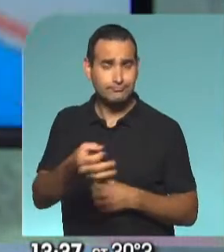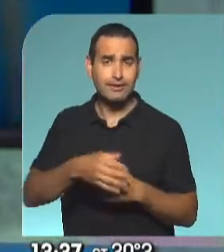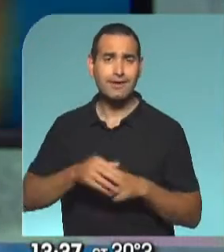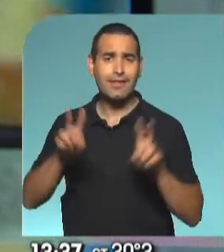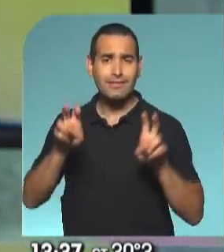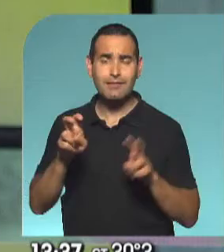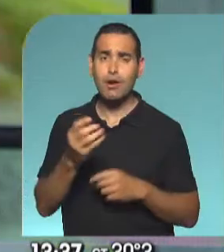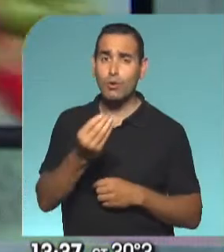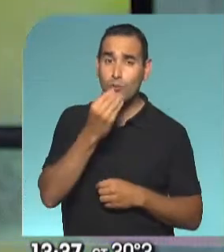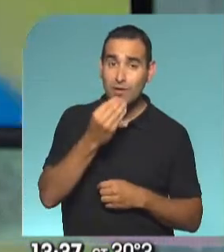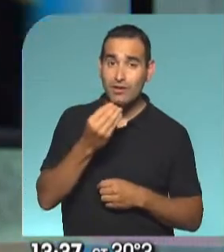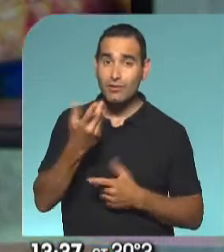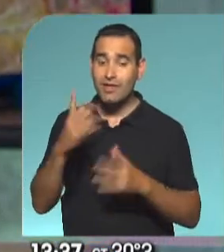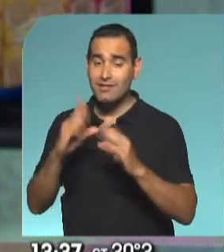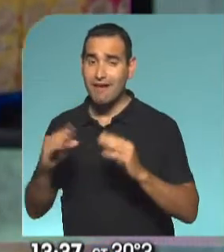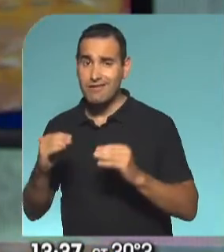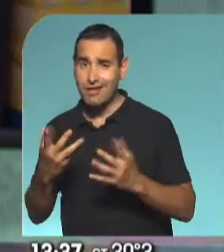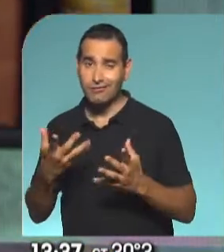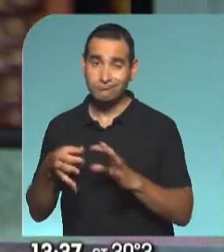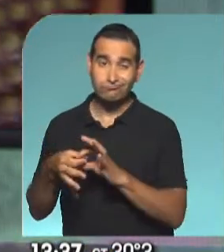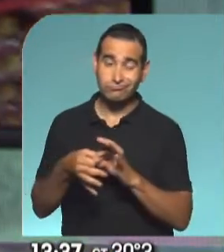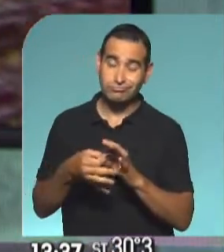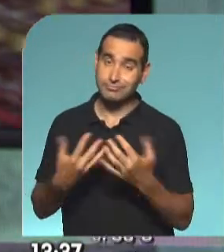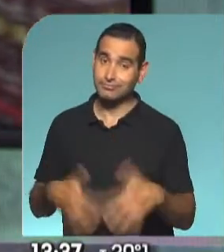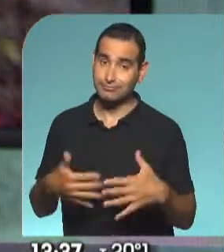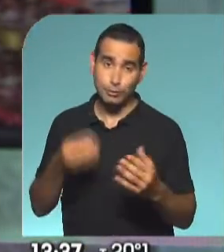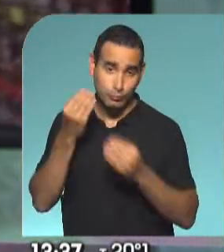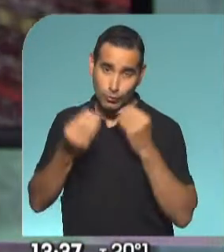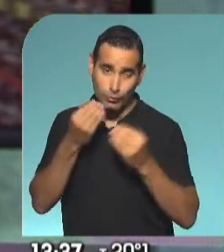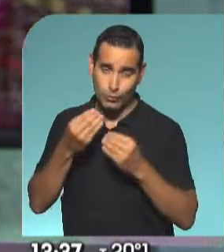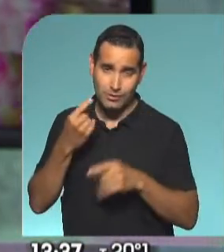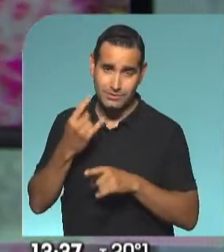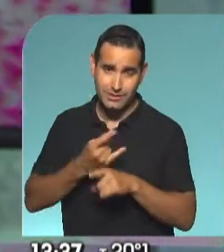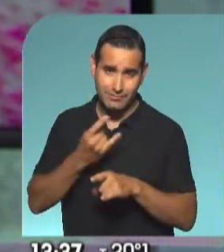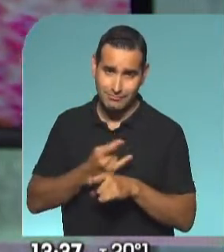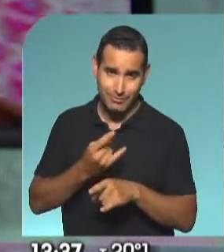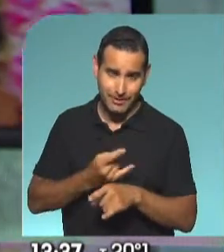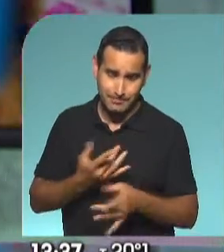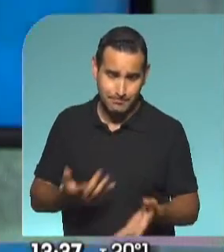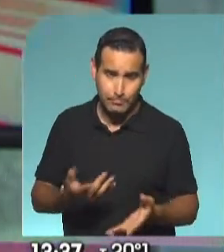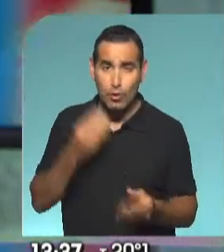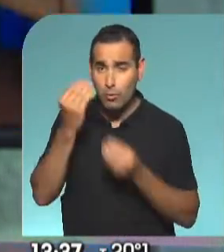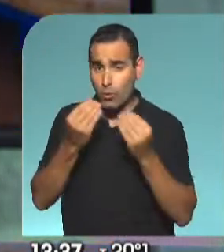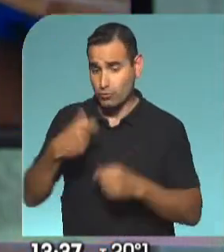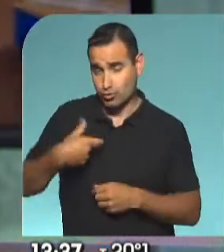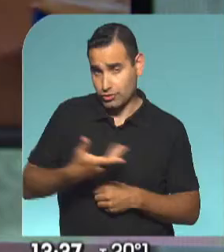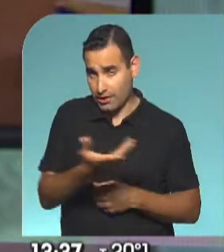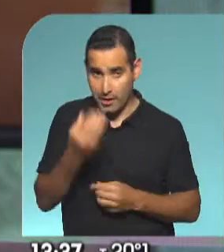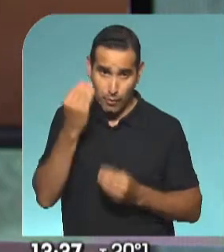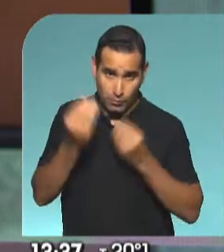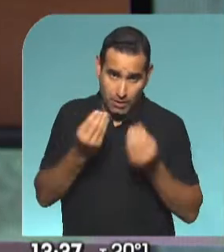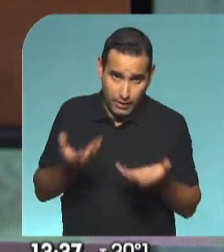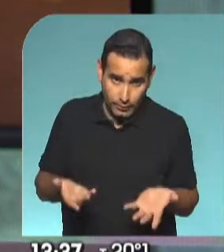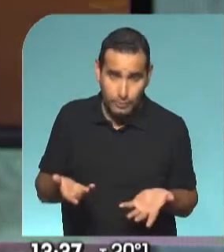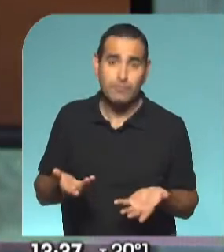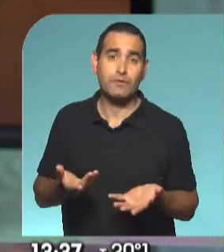alimentos y las fiestas es una combinación que siempre preocupa mucho en todos los niveles porque preocupa socialmente por preocupado